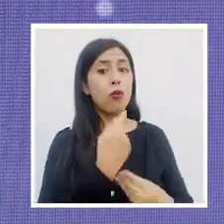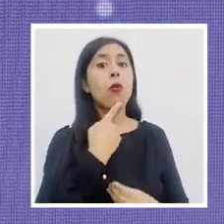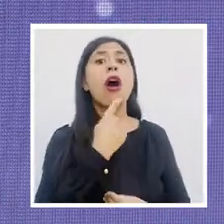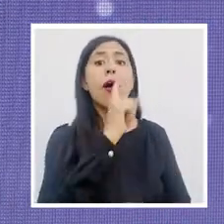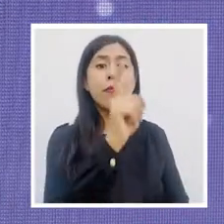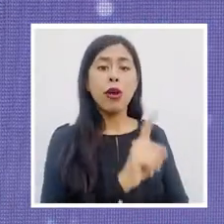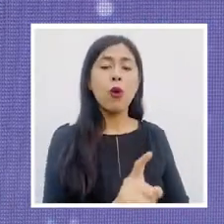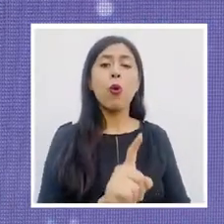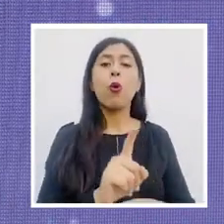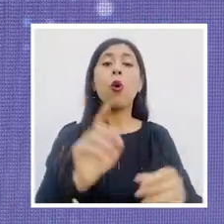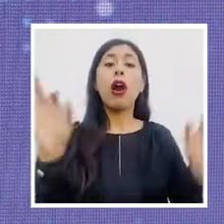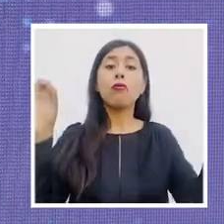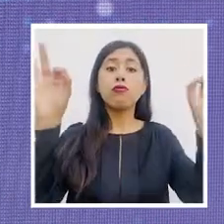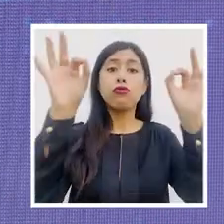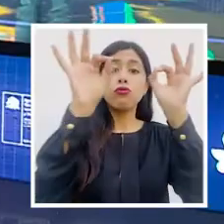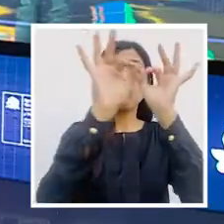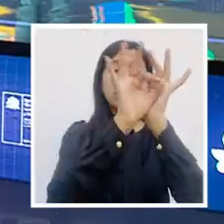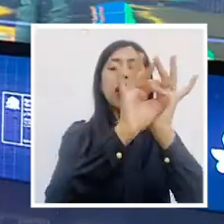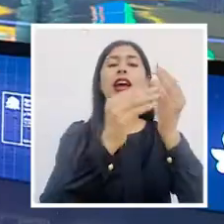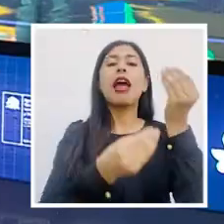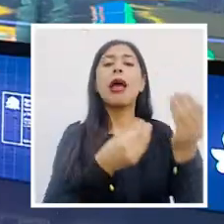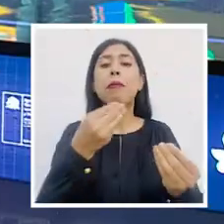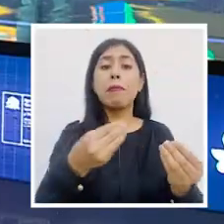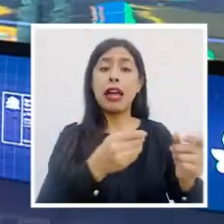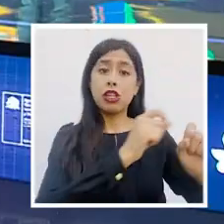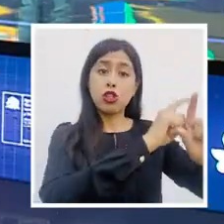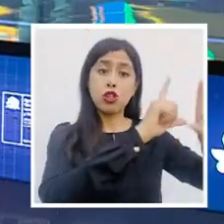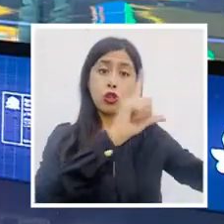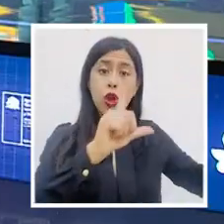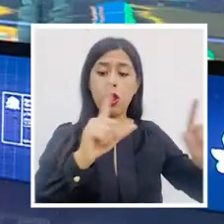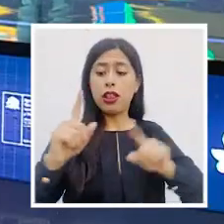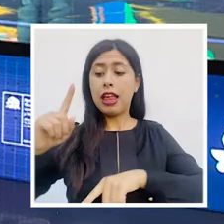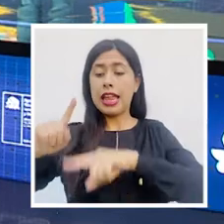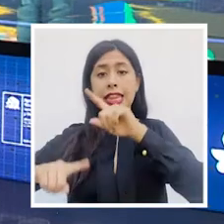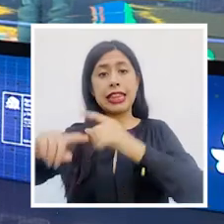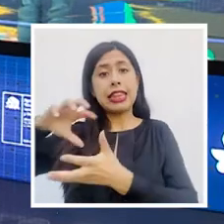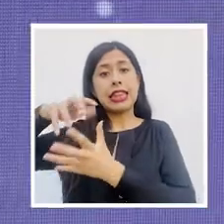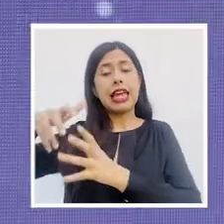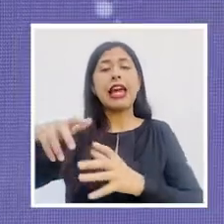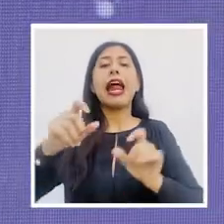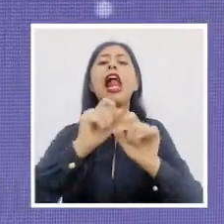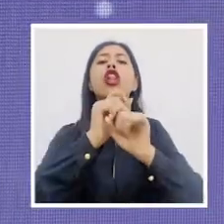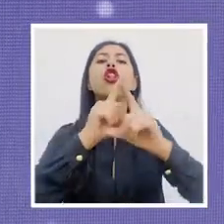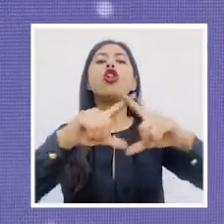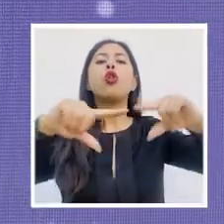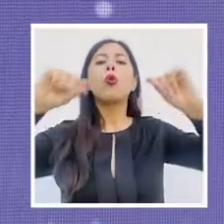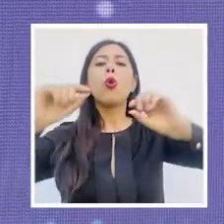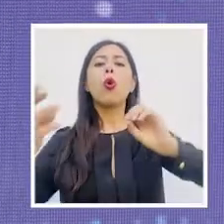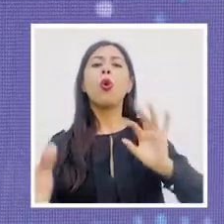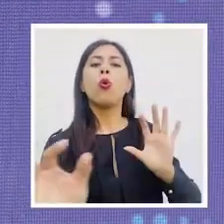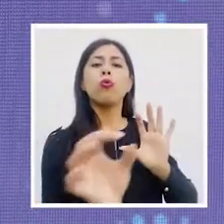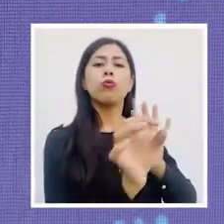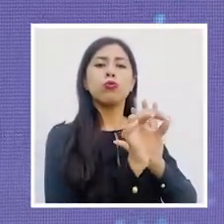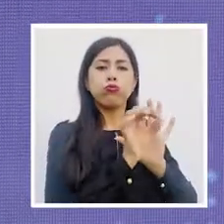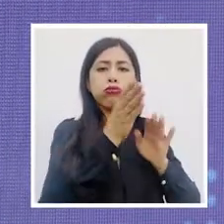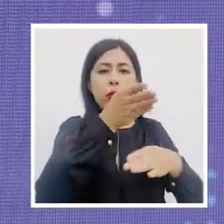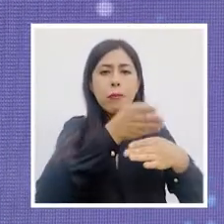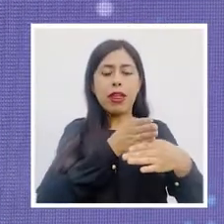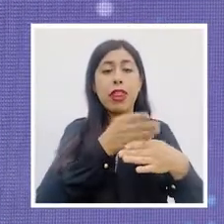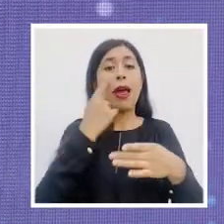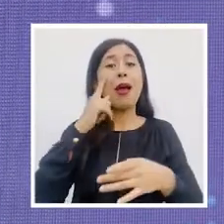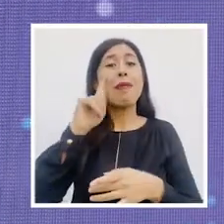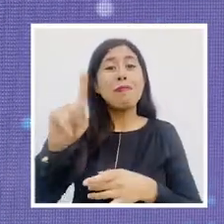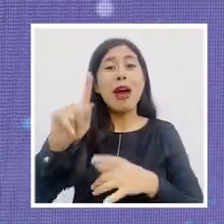vimos, es el momento en el cual la Luna se interpone entre la Tierra y el Sol. En el eclipse lunar es cuando la Tierra